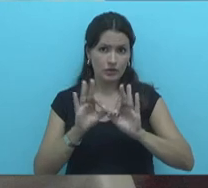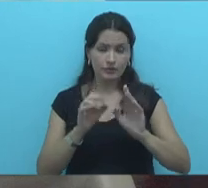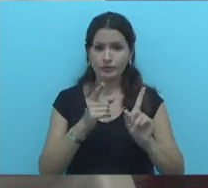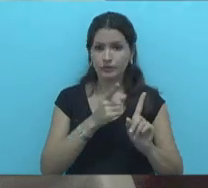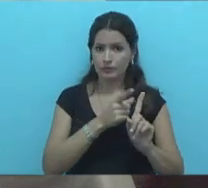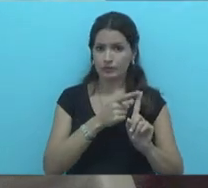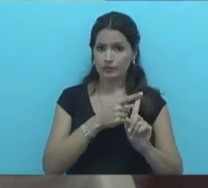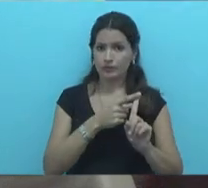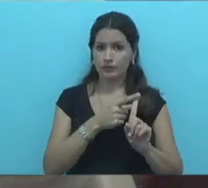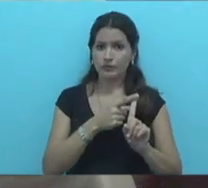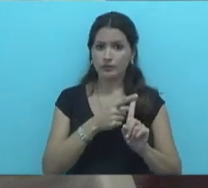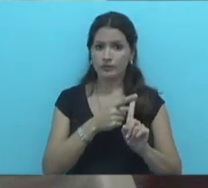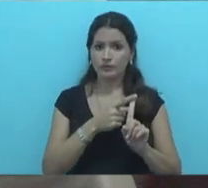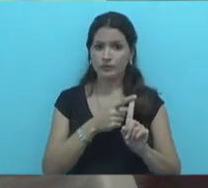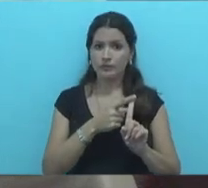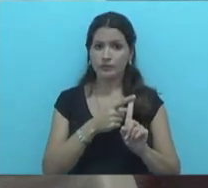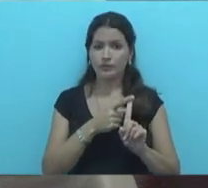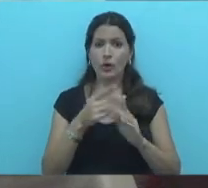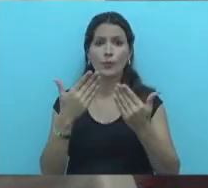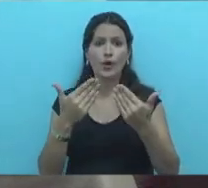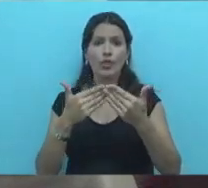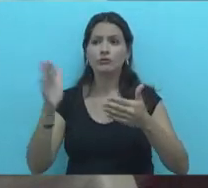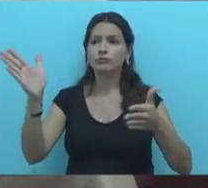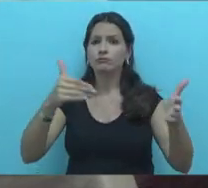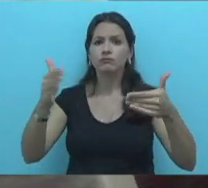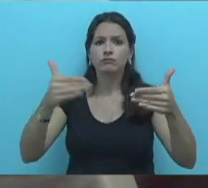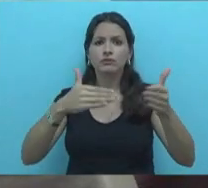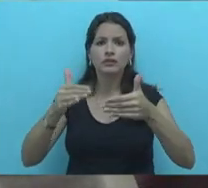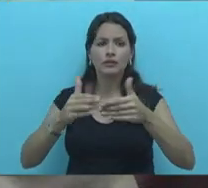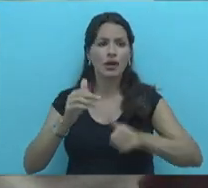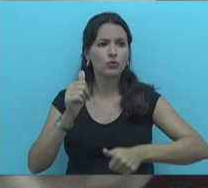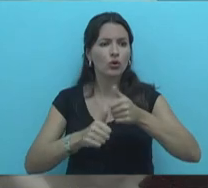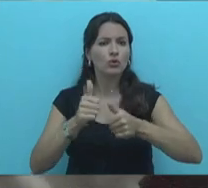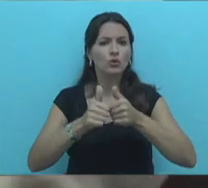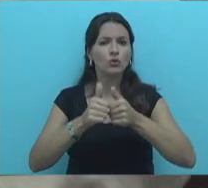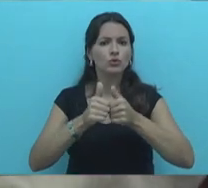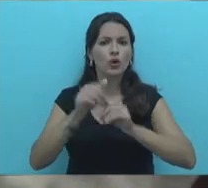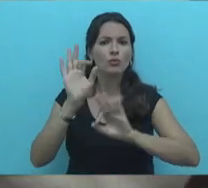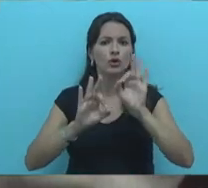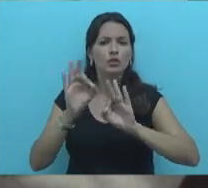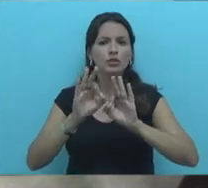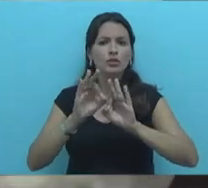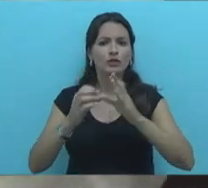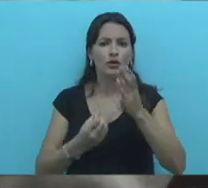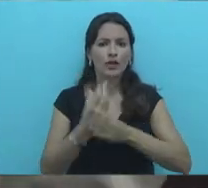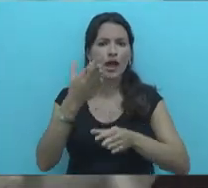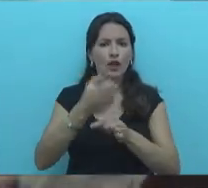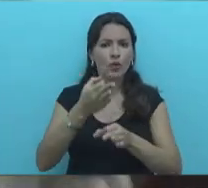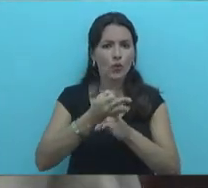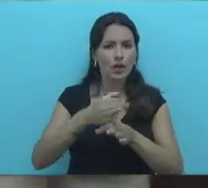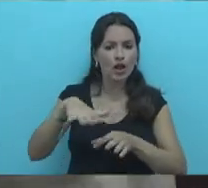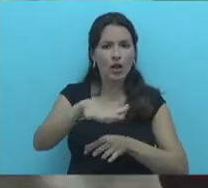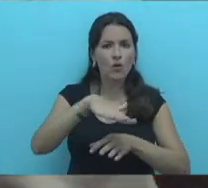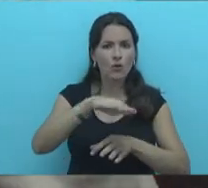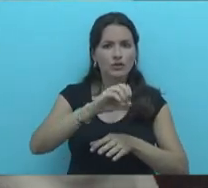tiene que ver con un llamado a concurso de un proyecto para una escuela en la localidad de Las Tunas y un pedido de